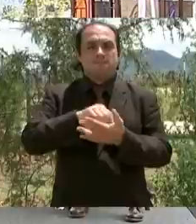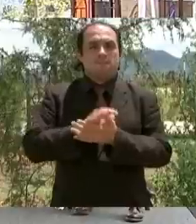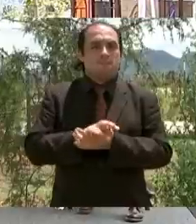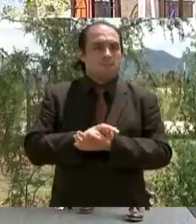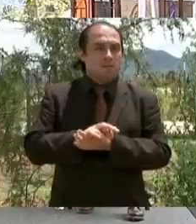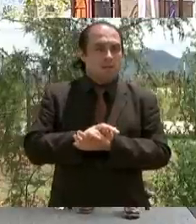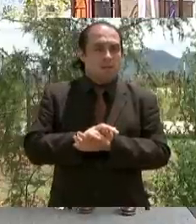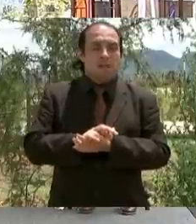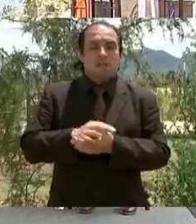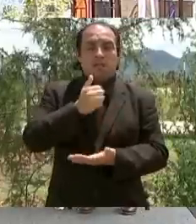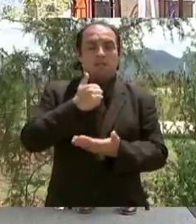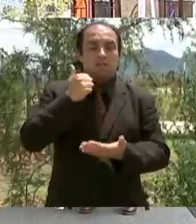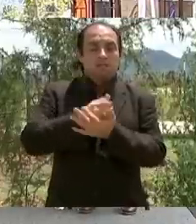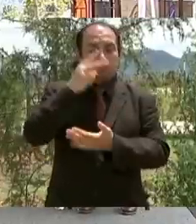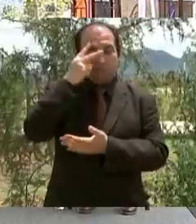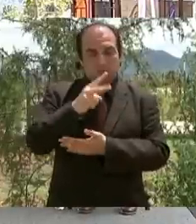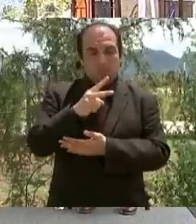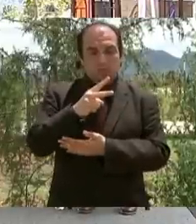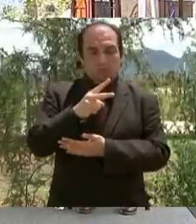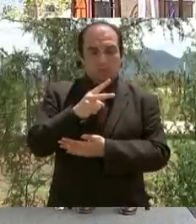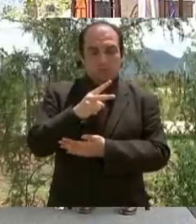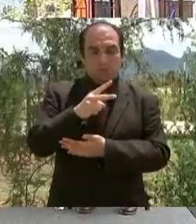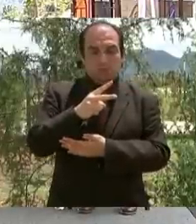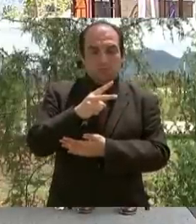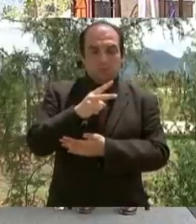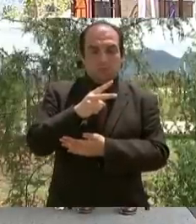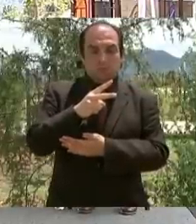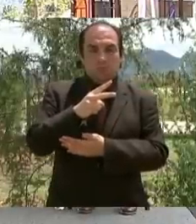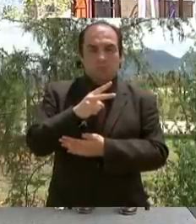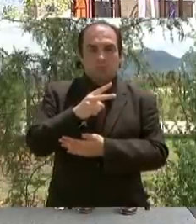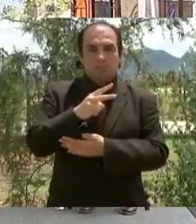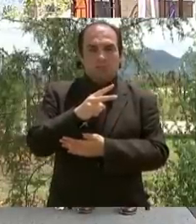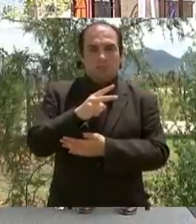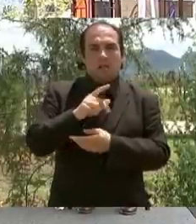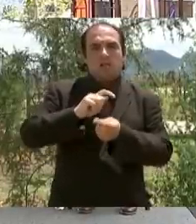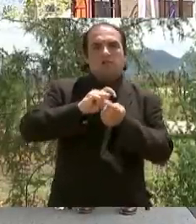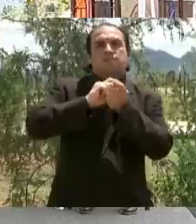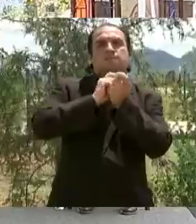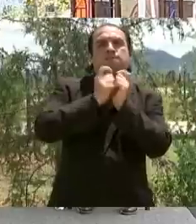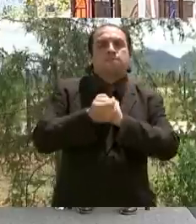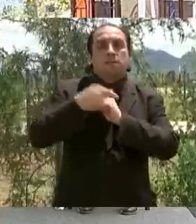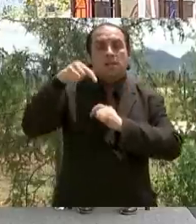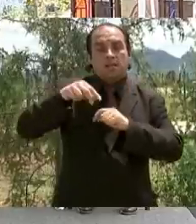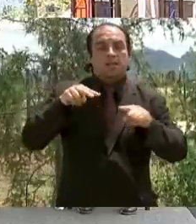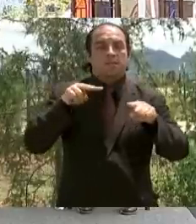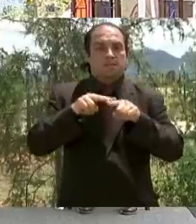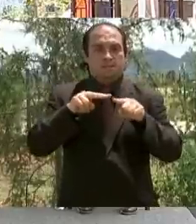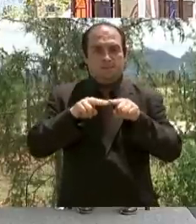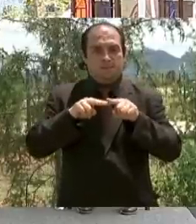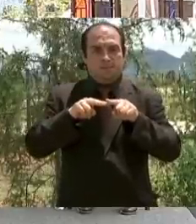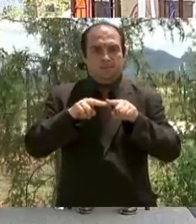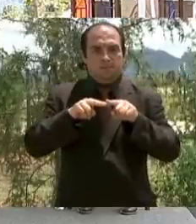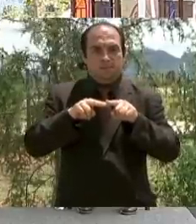de la Ciudad de México, se convierta en este parque,